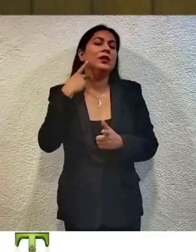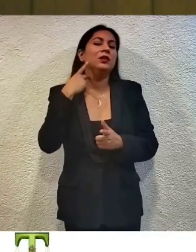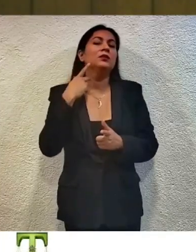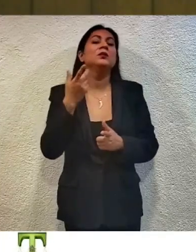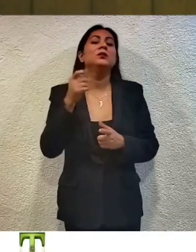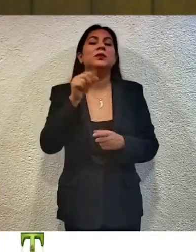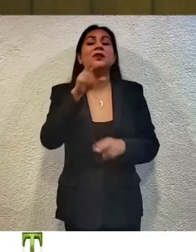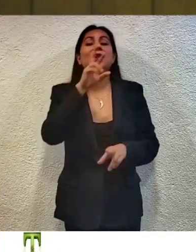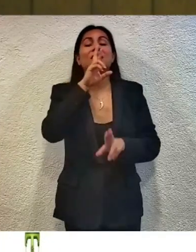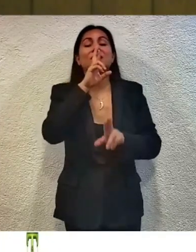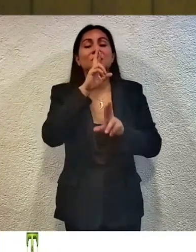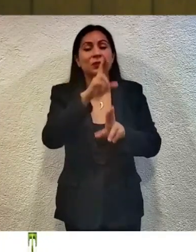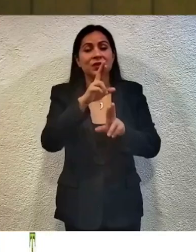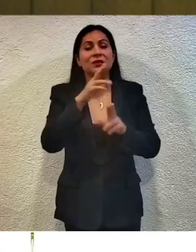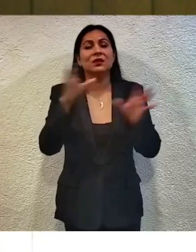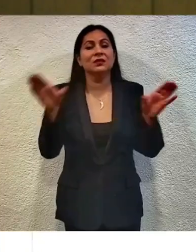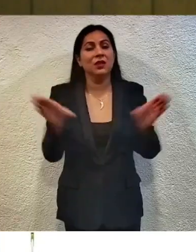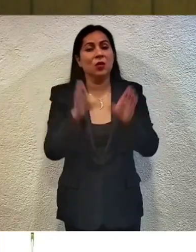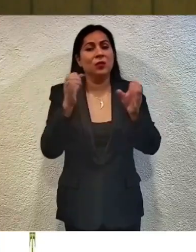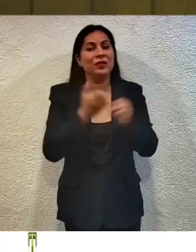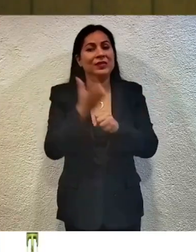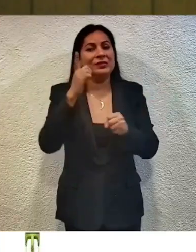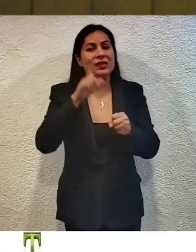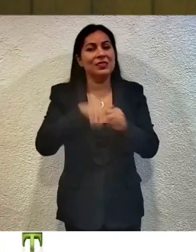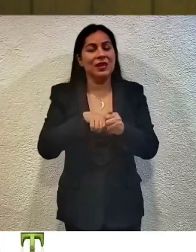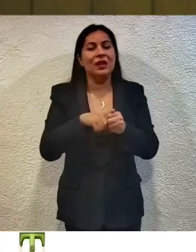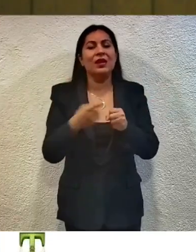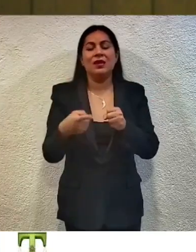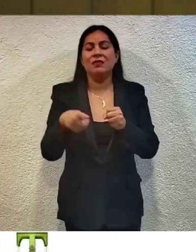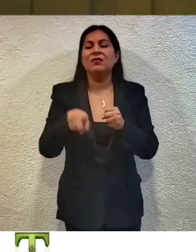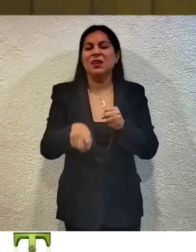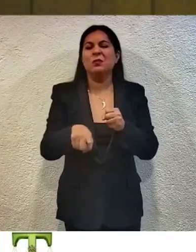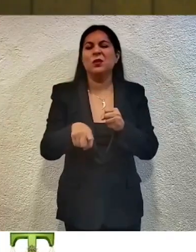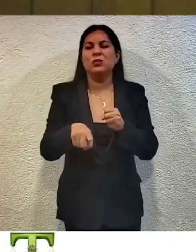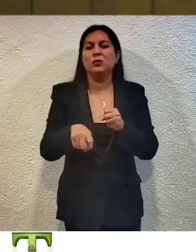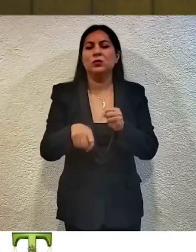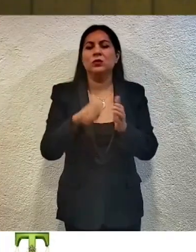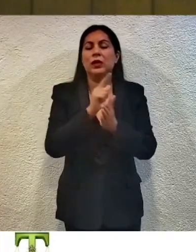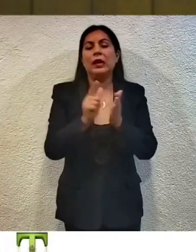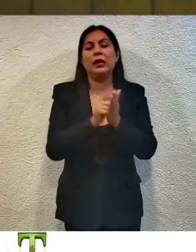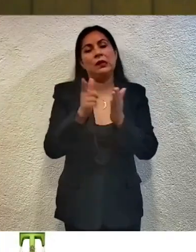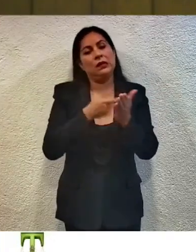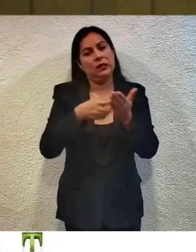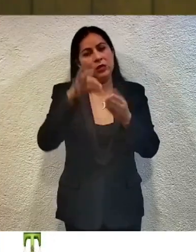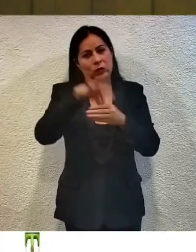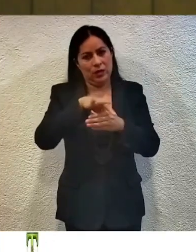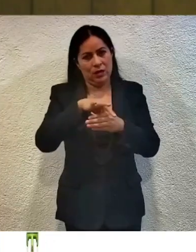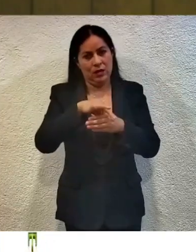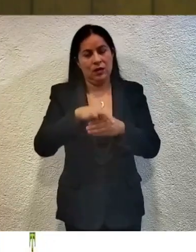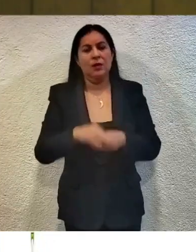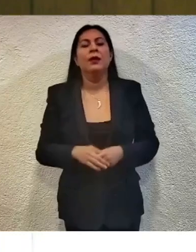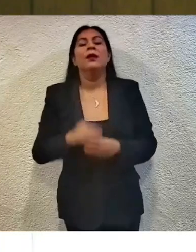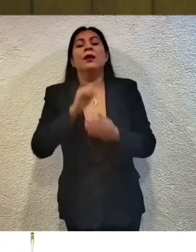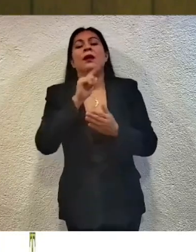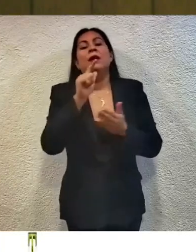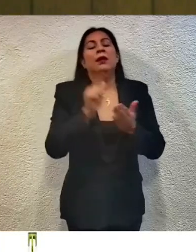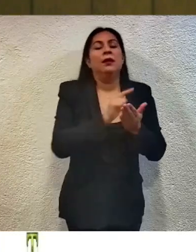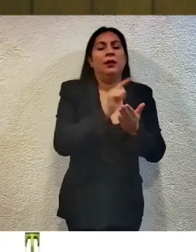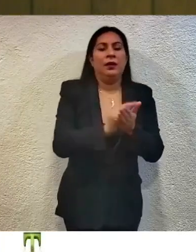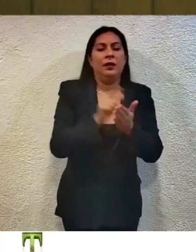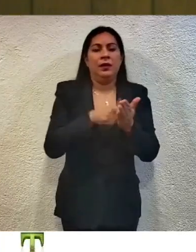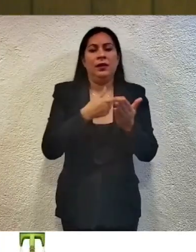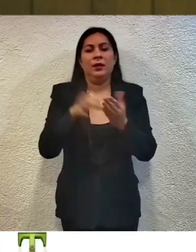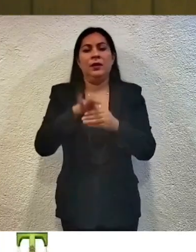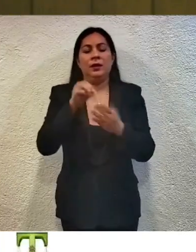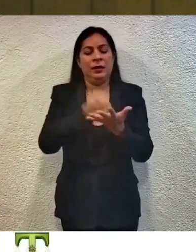los resultados del cómputo estatal en términos de la ley electoral. La ley electoral establece en